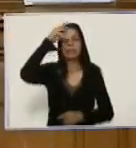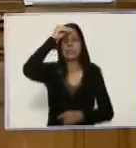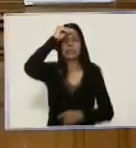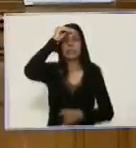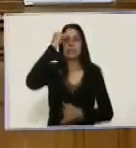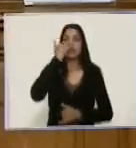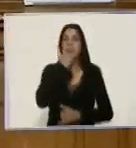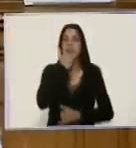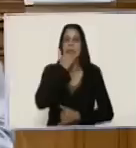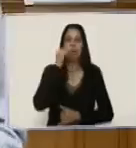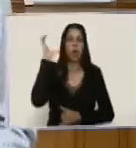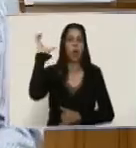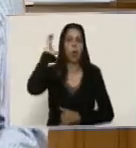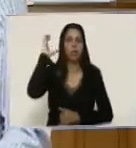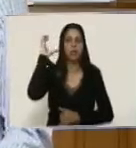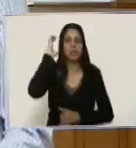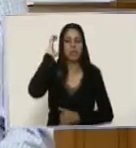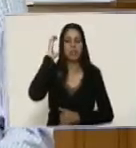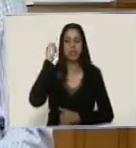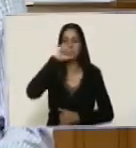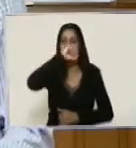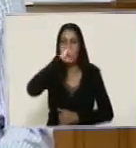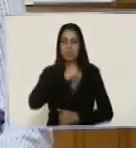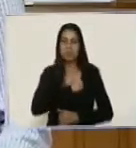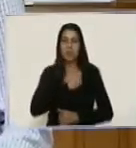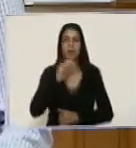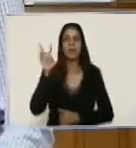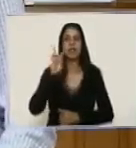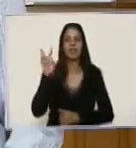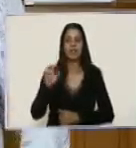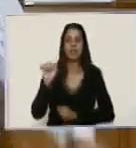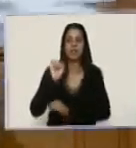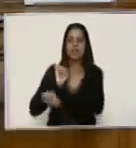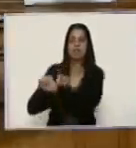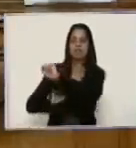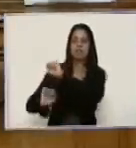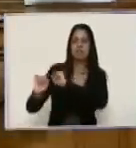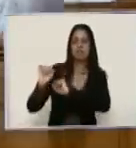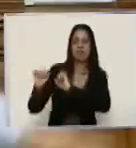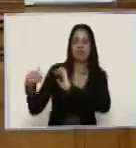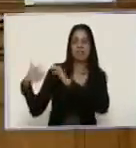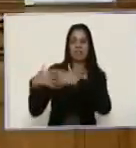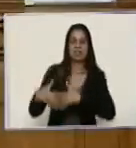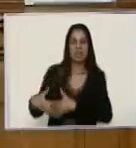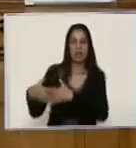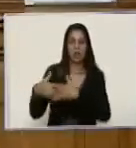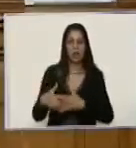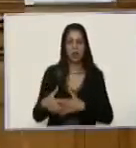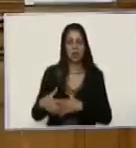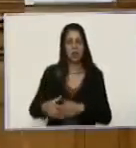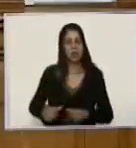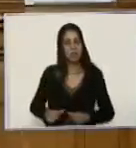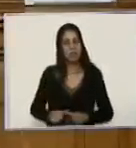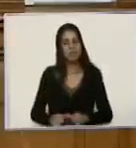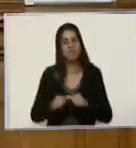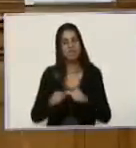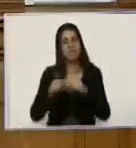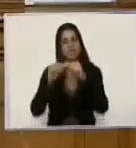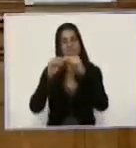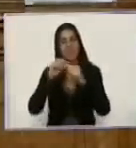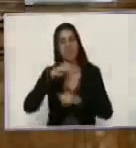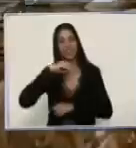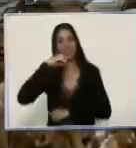conciencia nacionalista, la conciencia antiimperialista, que ha estado permanentemente en la